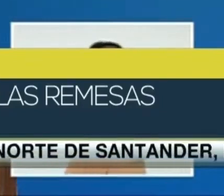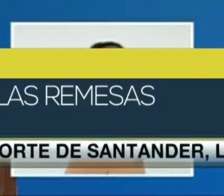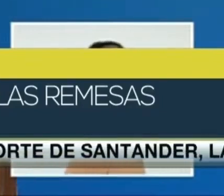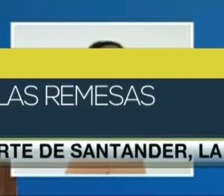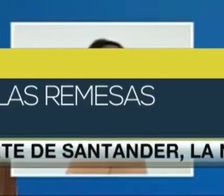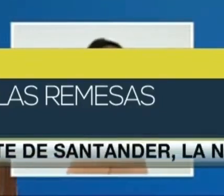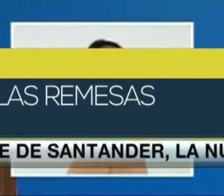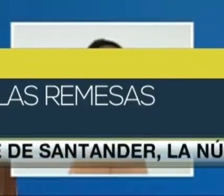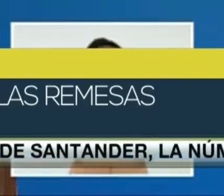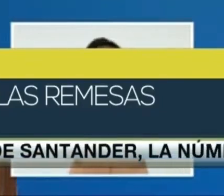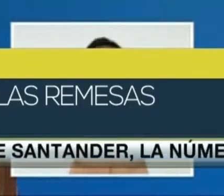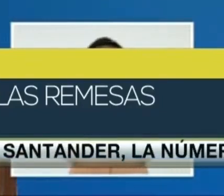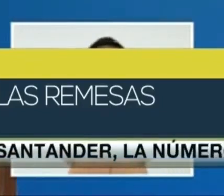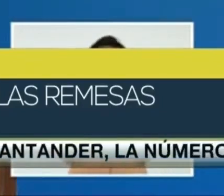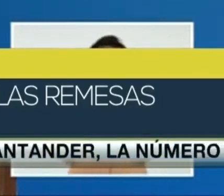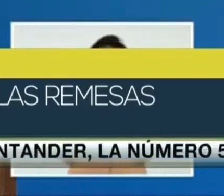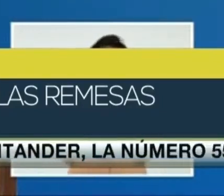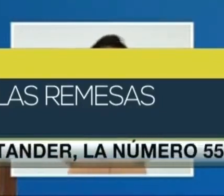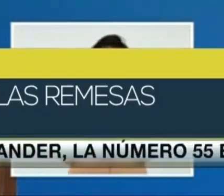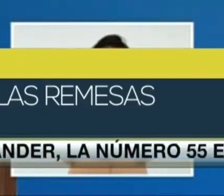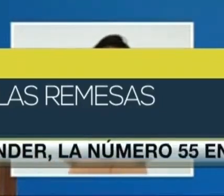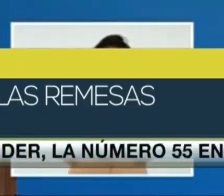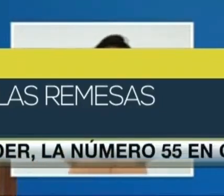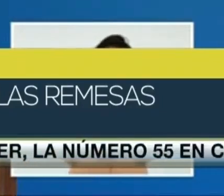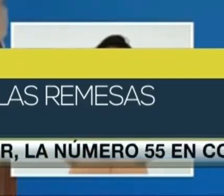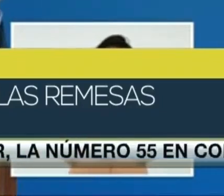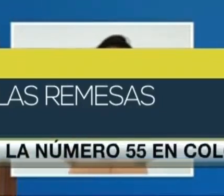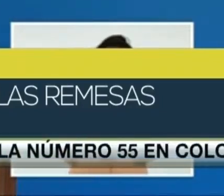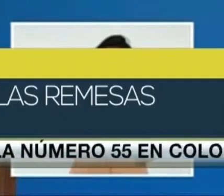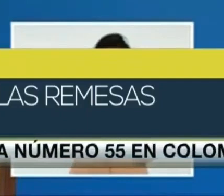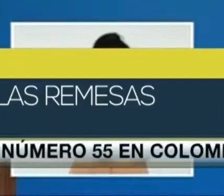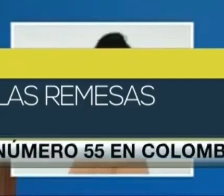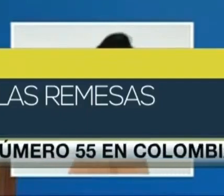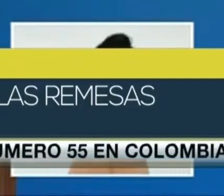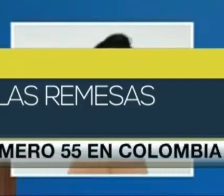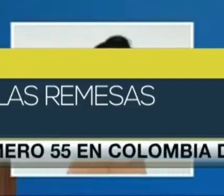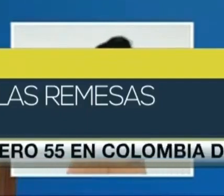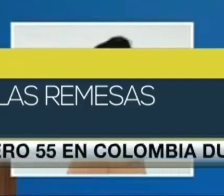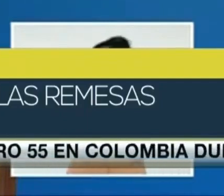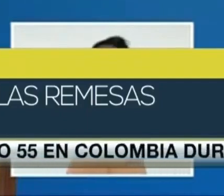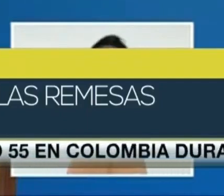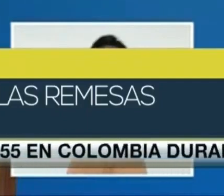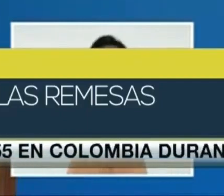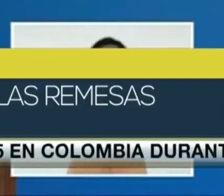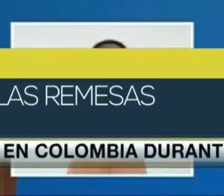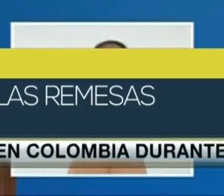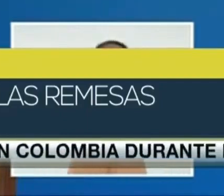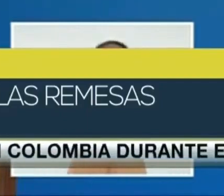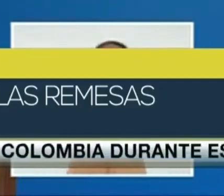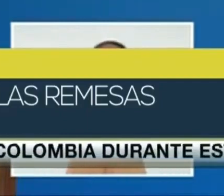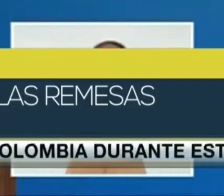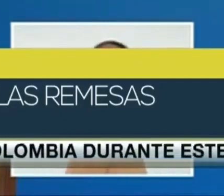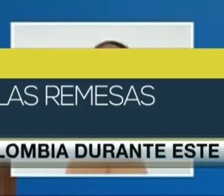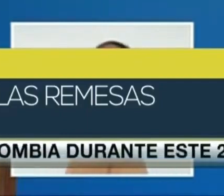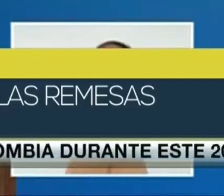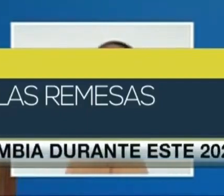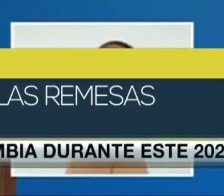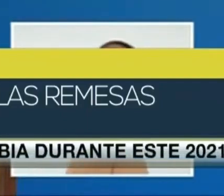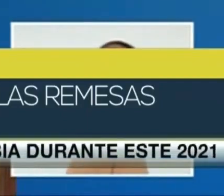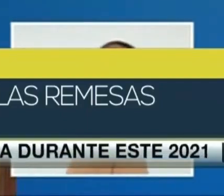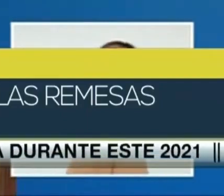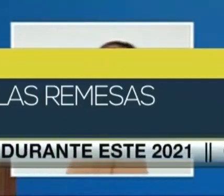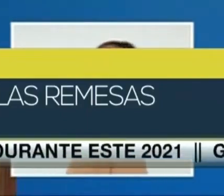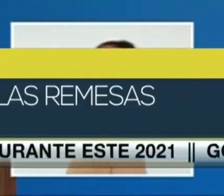existe, sino lo que hay es manipulación política e intentos de utilizar las remesas como un